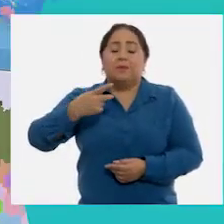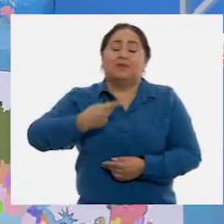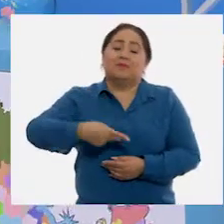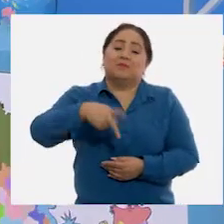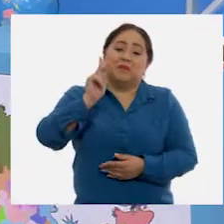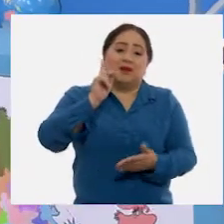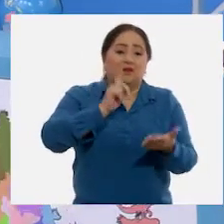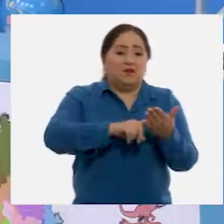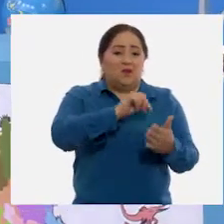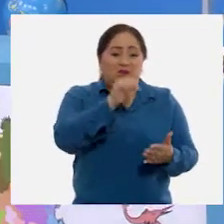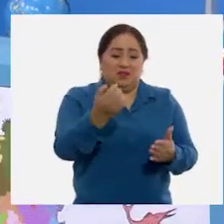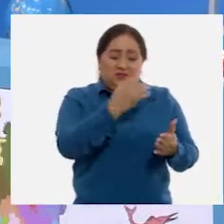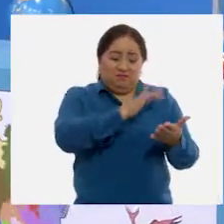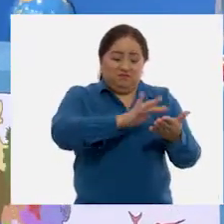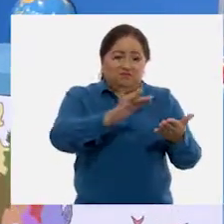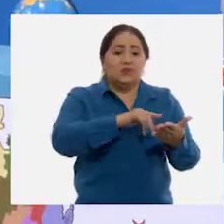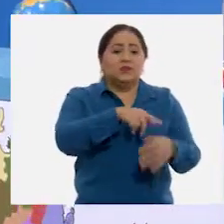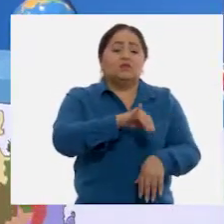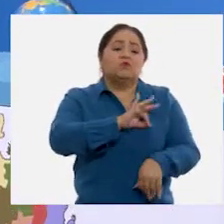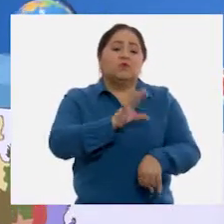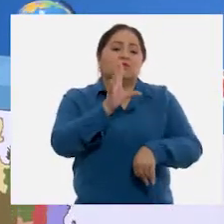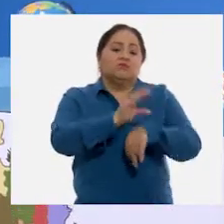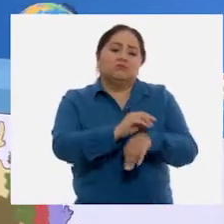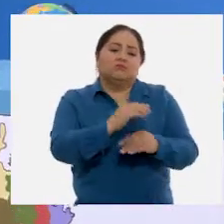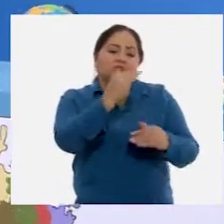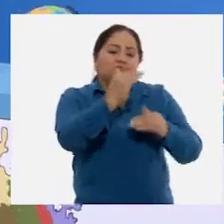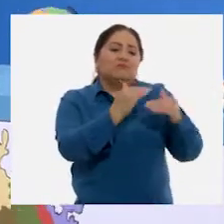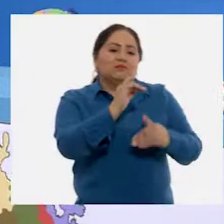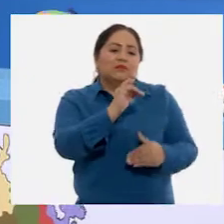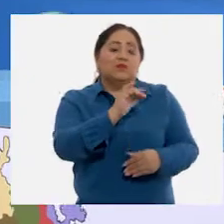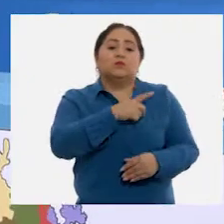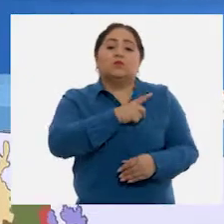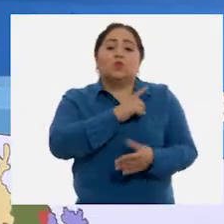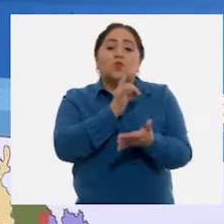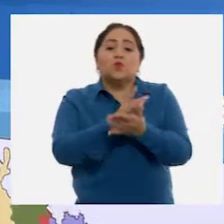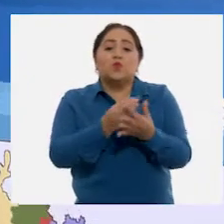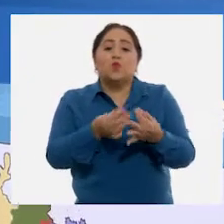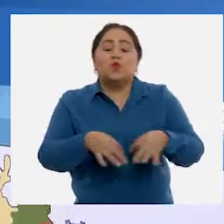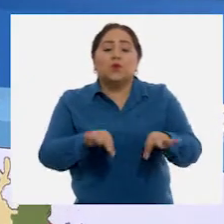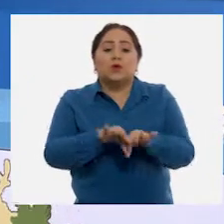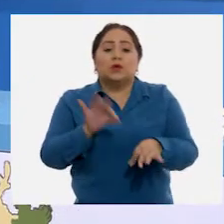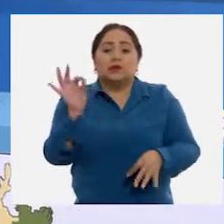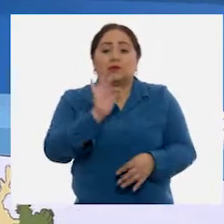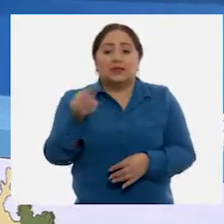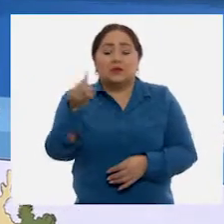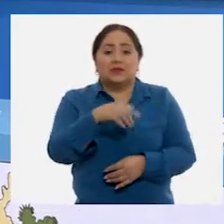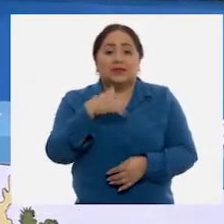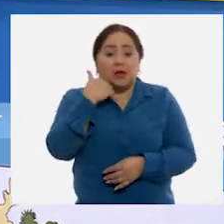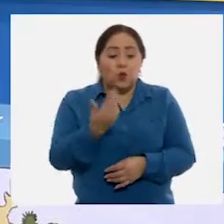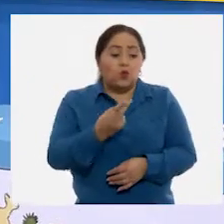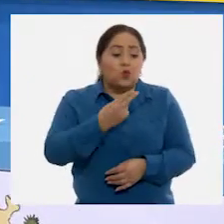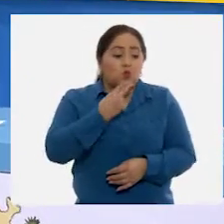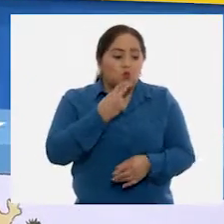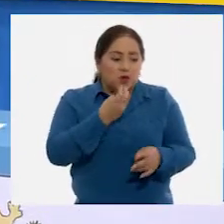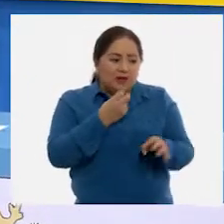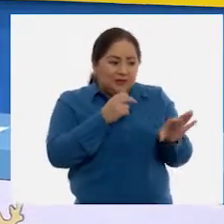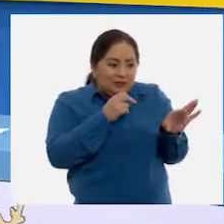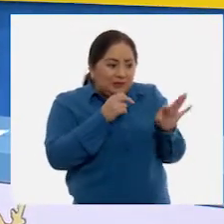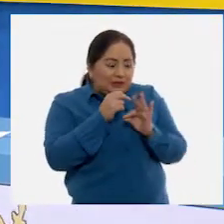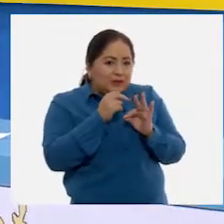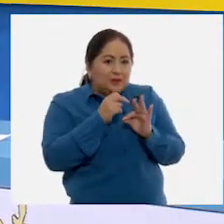en los textos literarios está permitido. Solo es importante que si deseamos utilizar ese